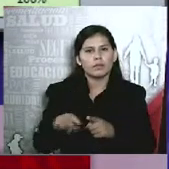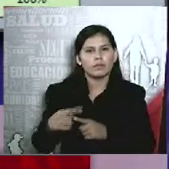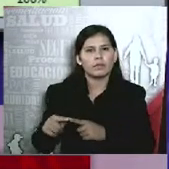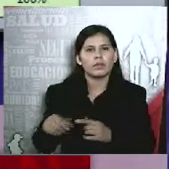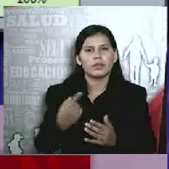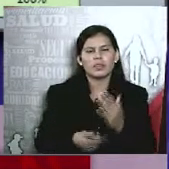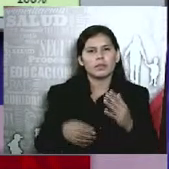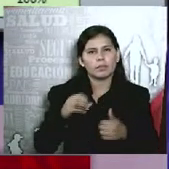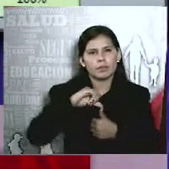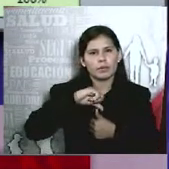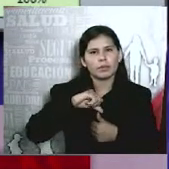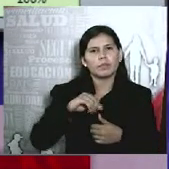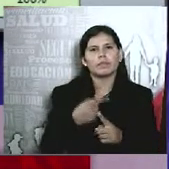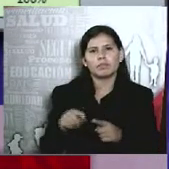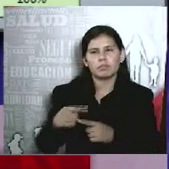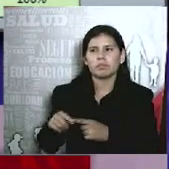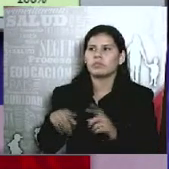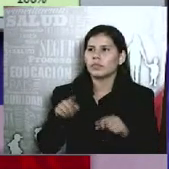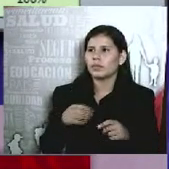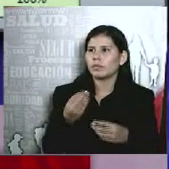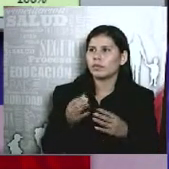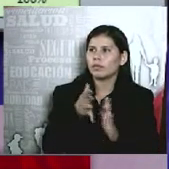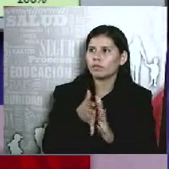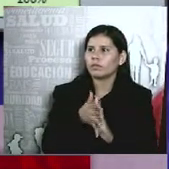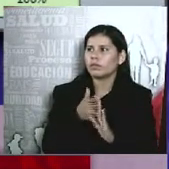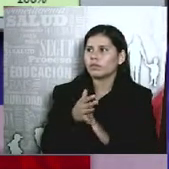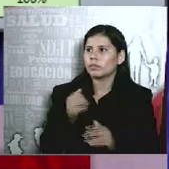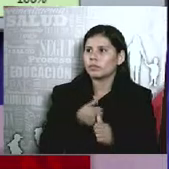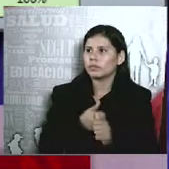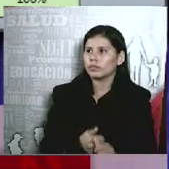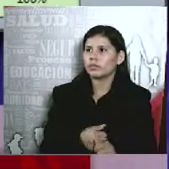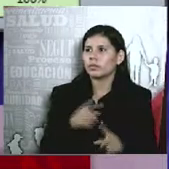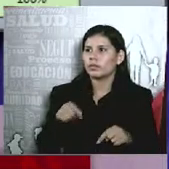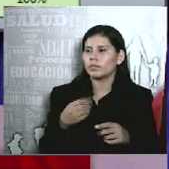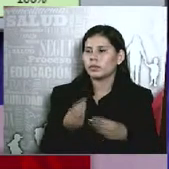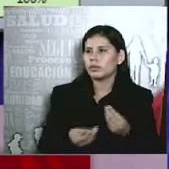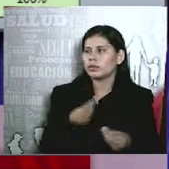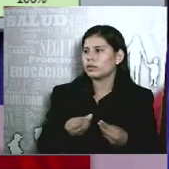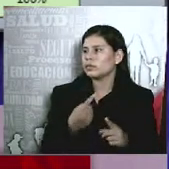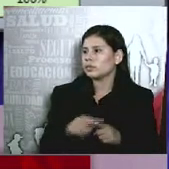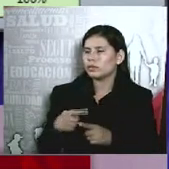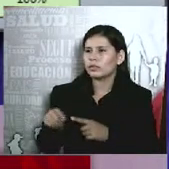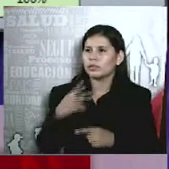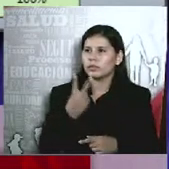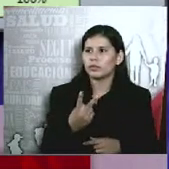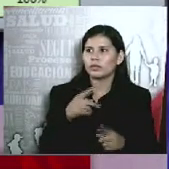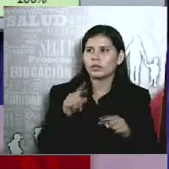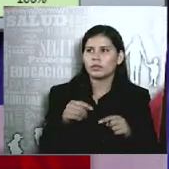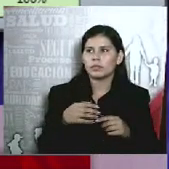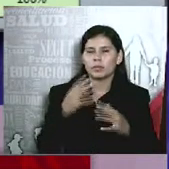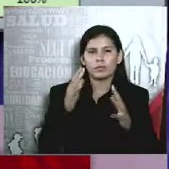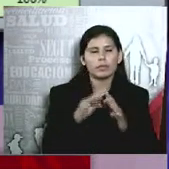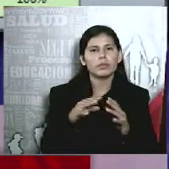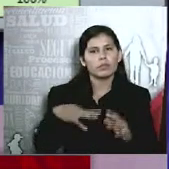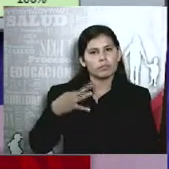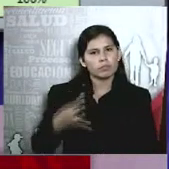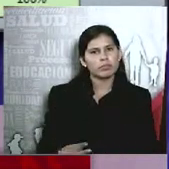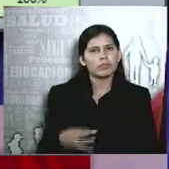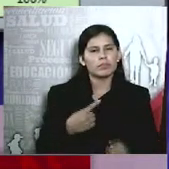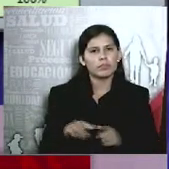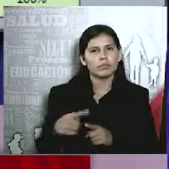riesgos, informes de seguimiento y mejora de la gestión 2, los informes de transparencia a los